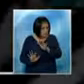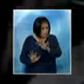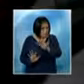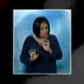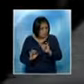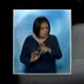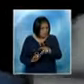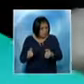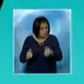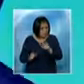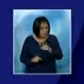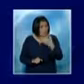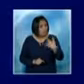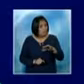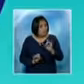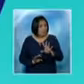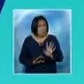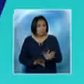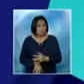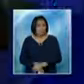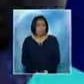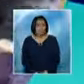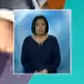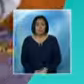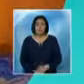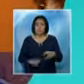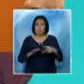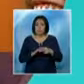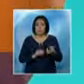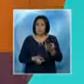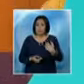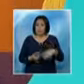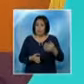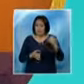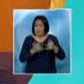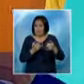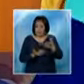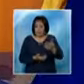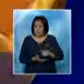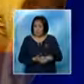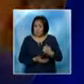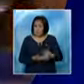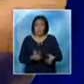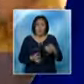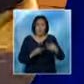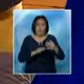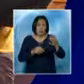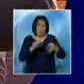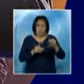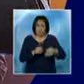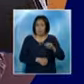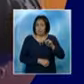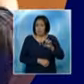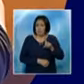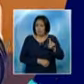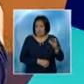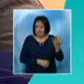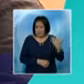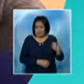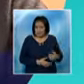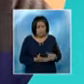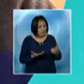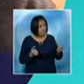ahí. Te van a cagar peor, ¿eh? Pausa y regresamos. El final feliz en la lucha por hallar justicia del pequeño Max, quien fue víctima de